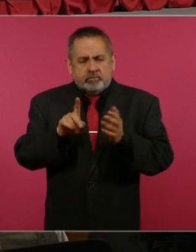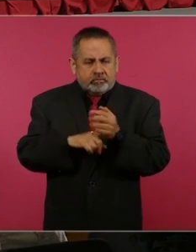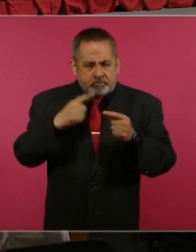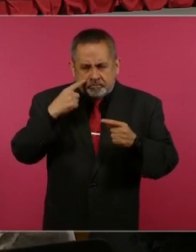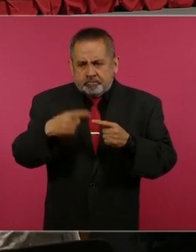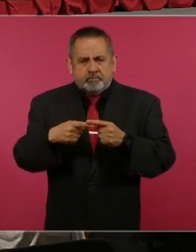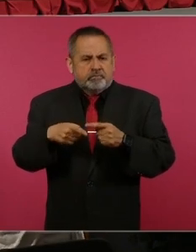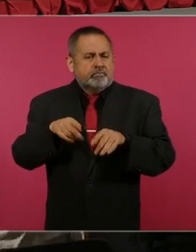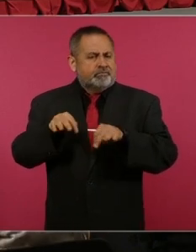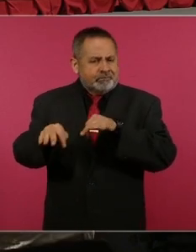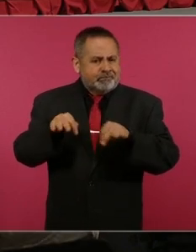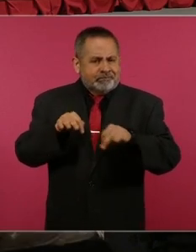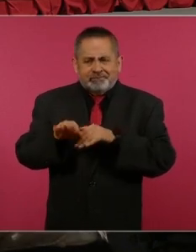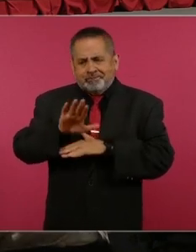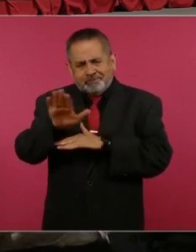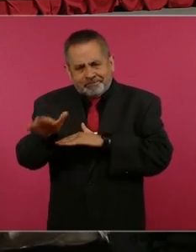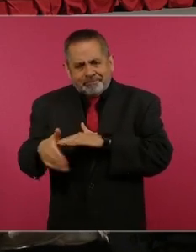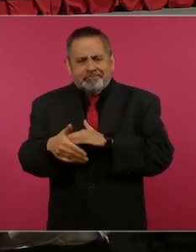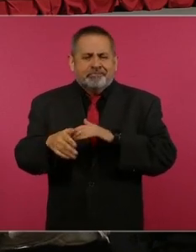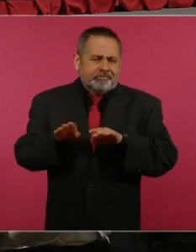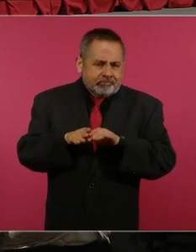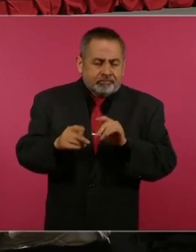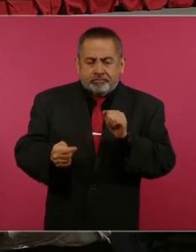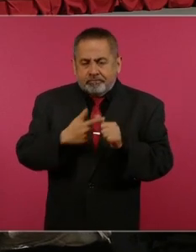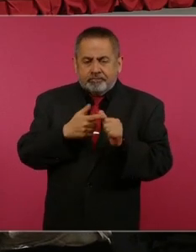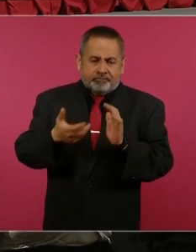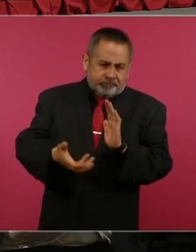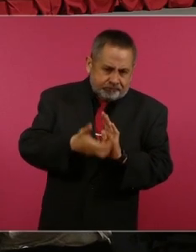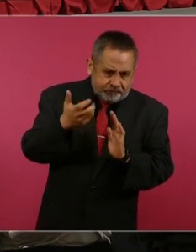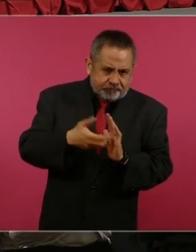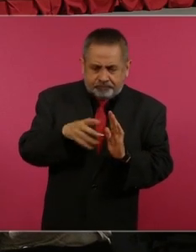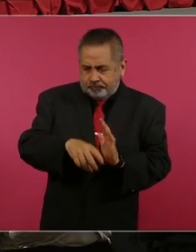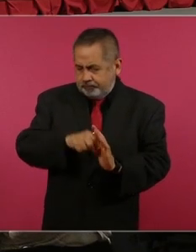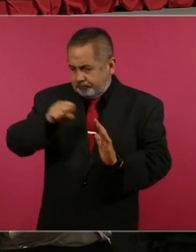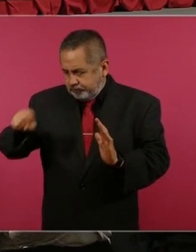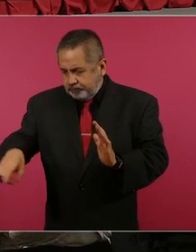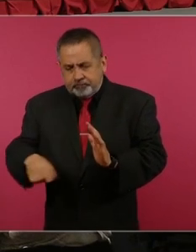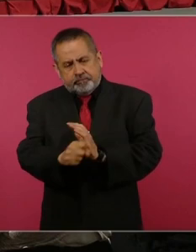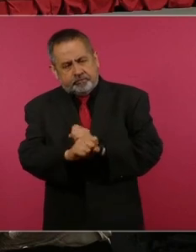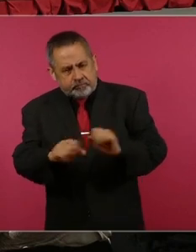de trabajo que se tiene que llevar, ¿verdad?, de escarbar, utilizar explosivos,